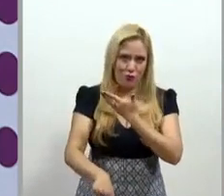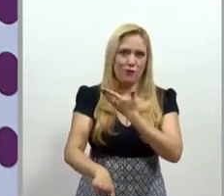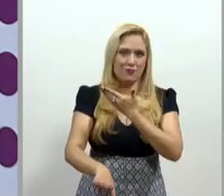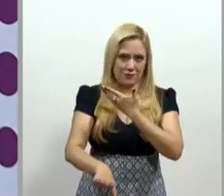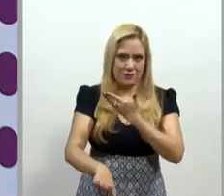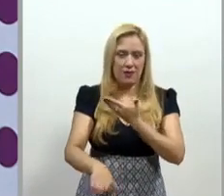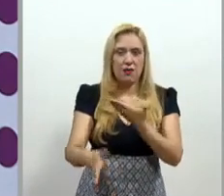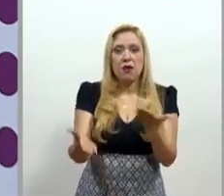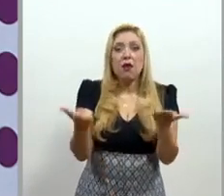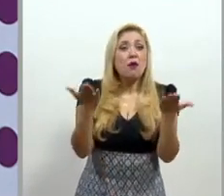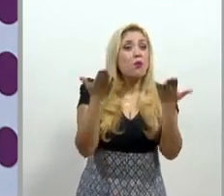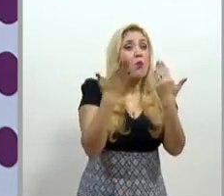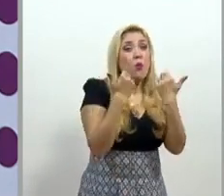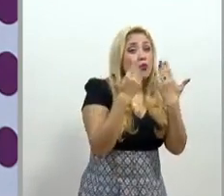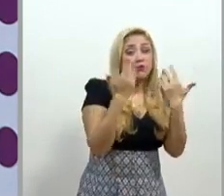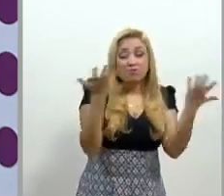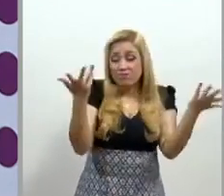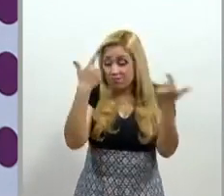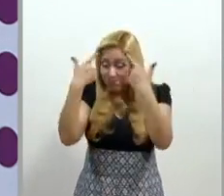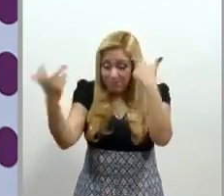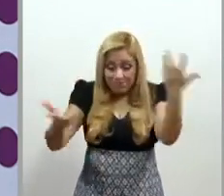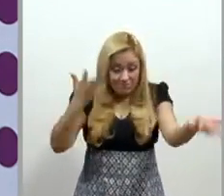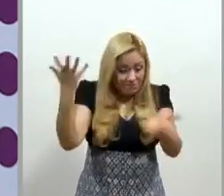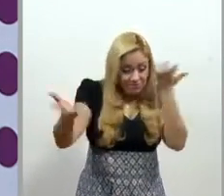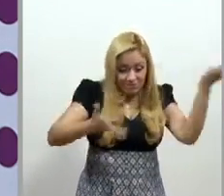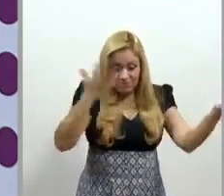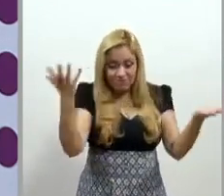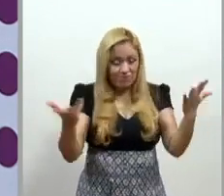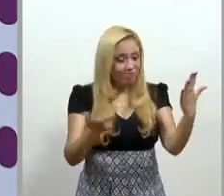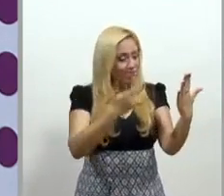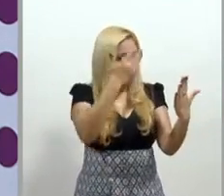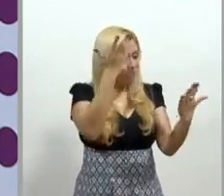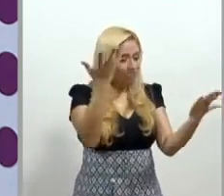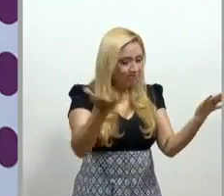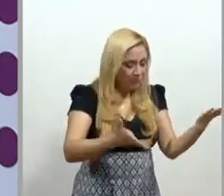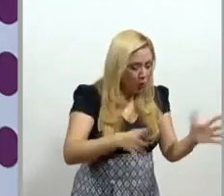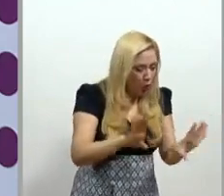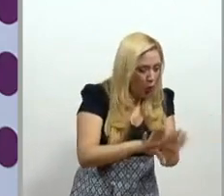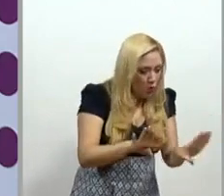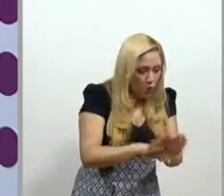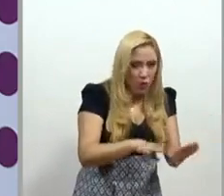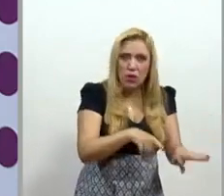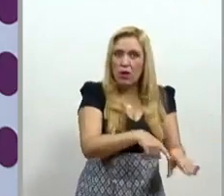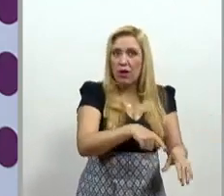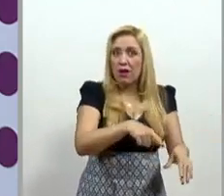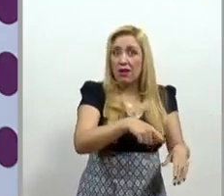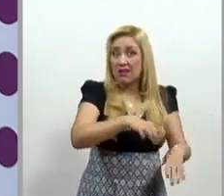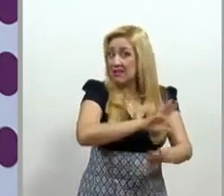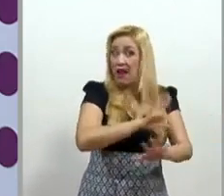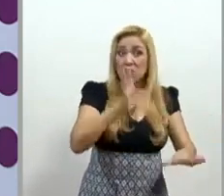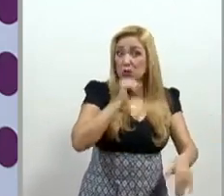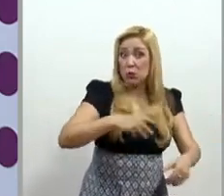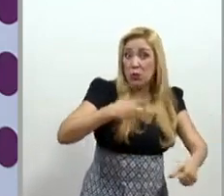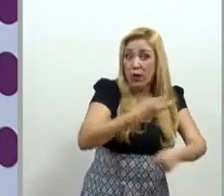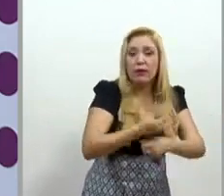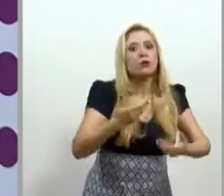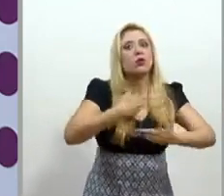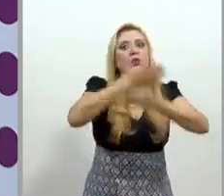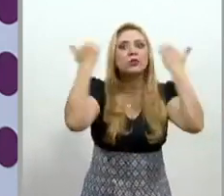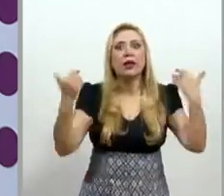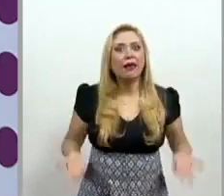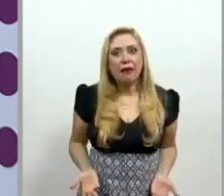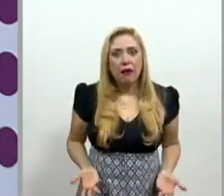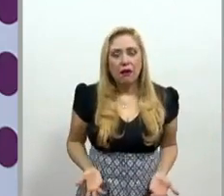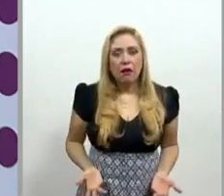esta falta de certeza o seguridad de una afectación al medio ambiente, cuando no tenemos esa certeza, pero existe